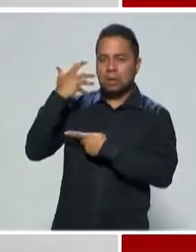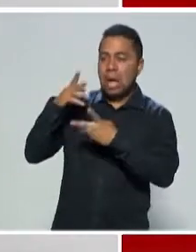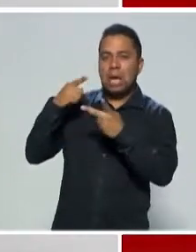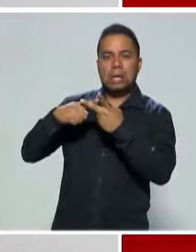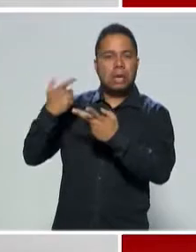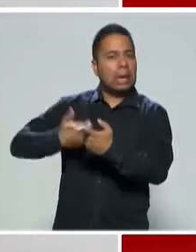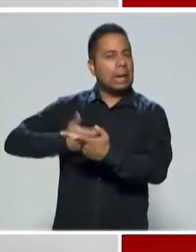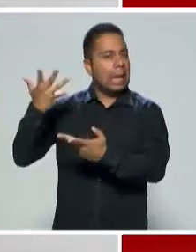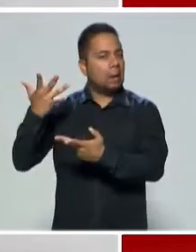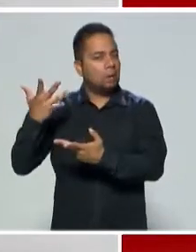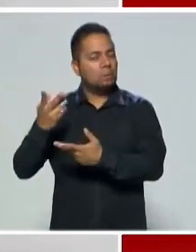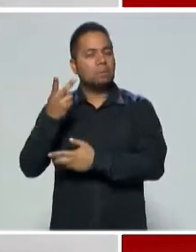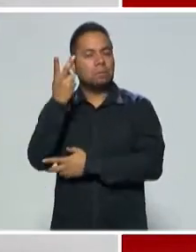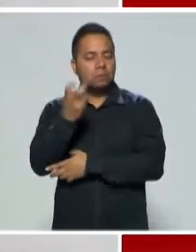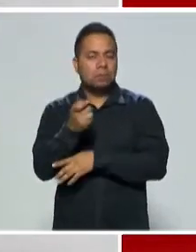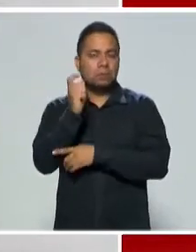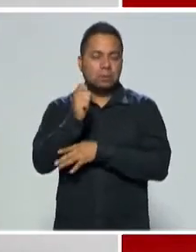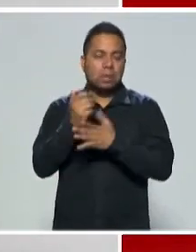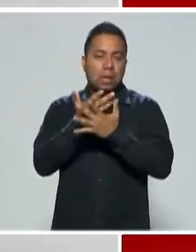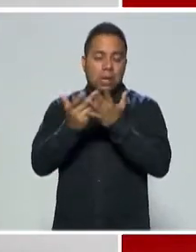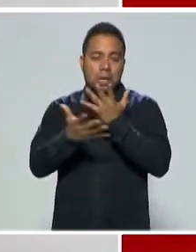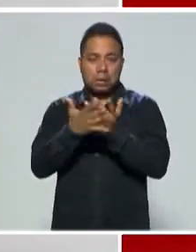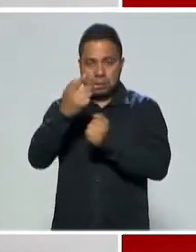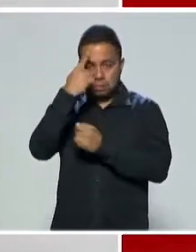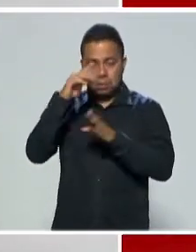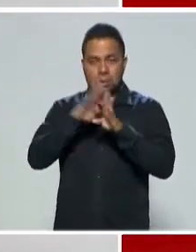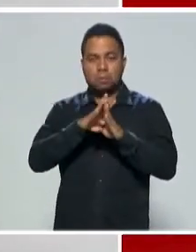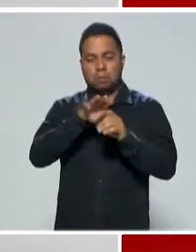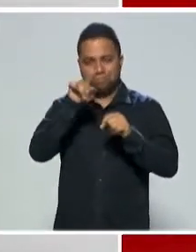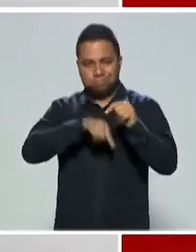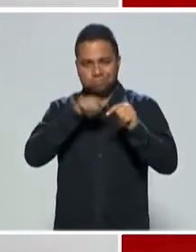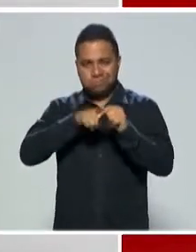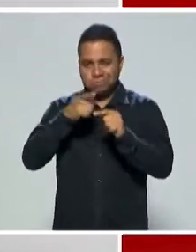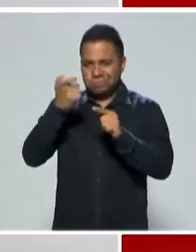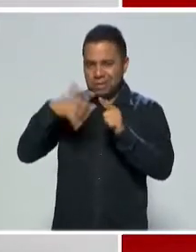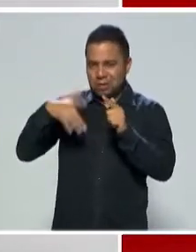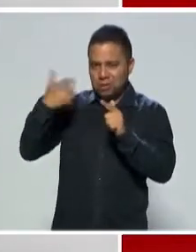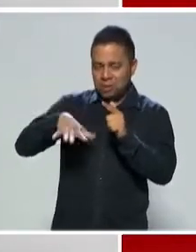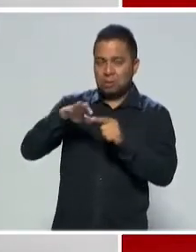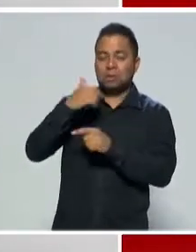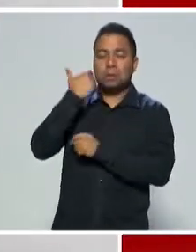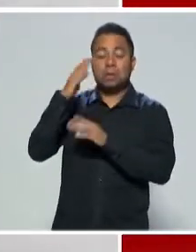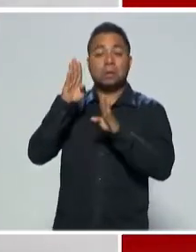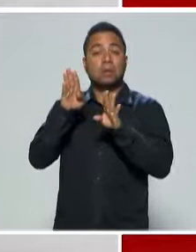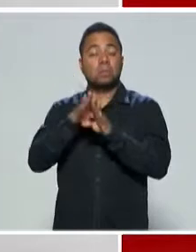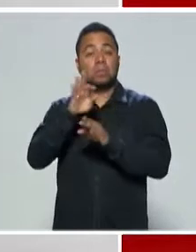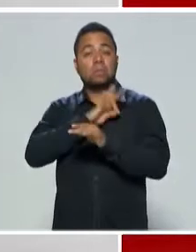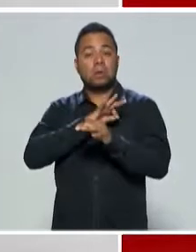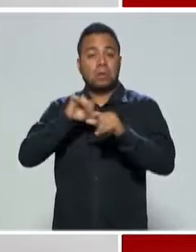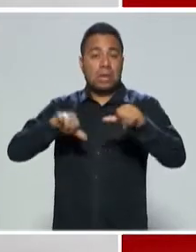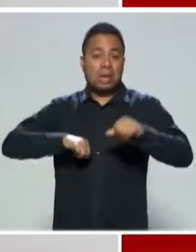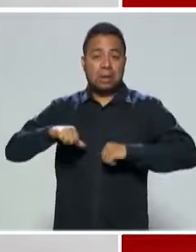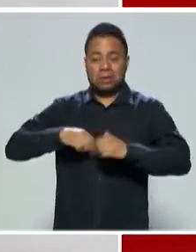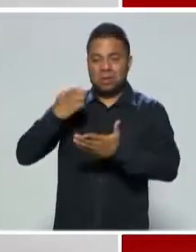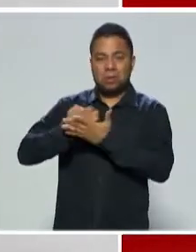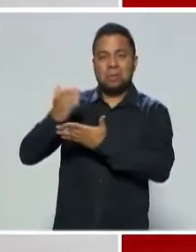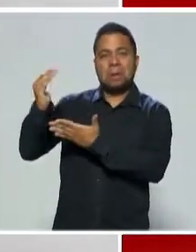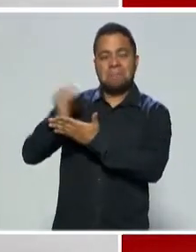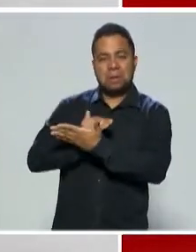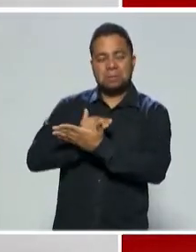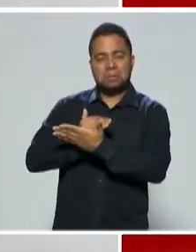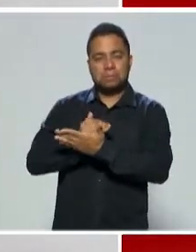precios asimismo las acciones para combatir la inflación pueden contraer la actividad económica